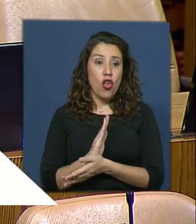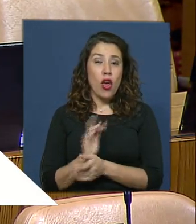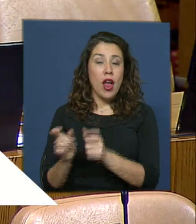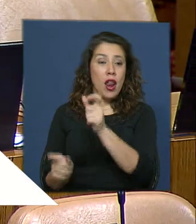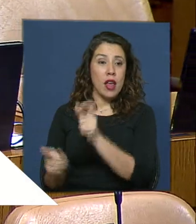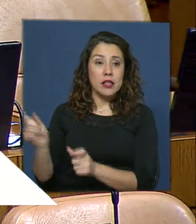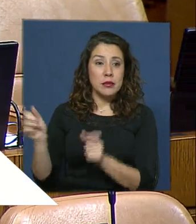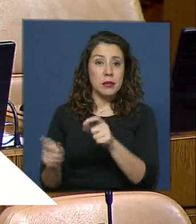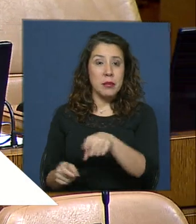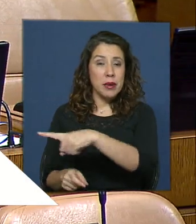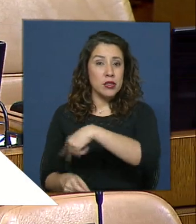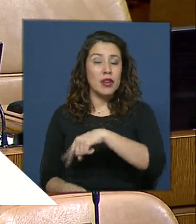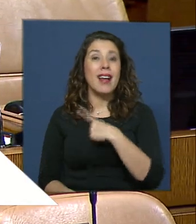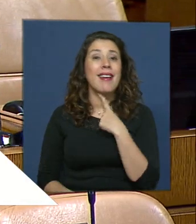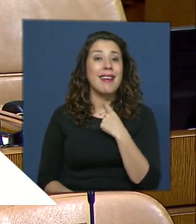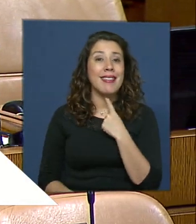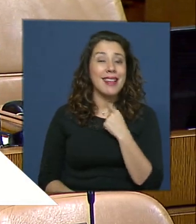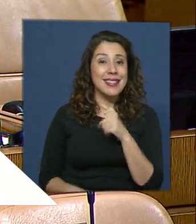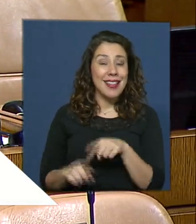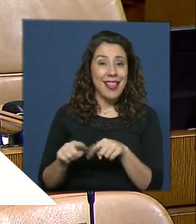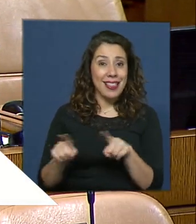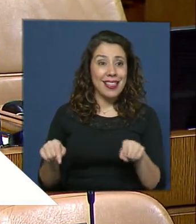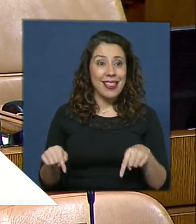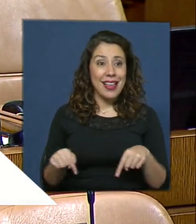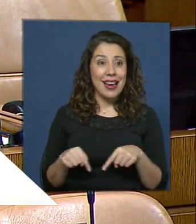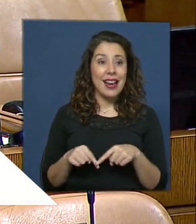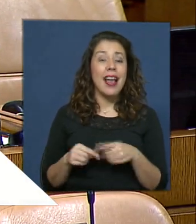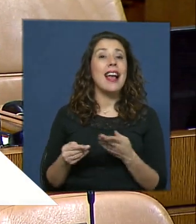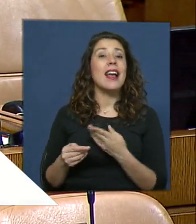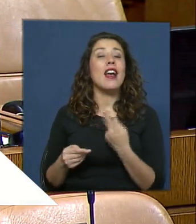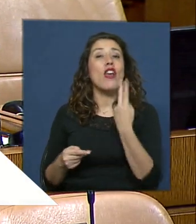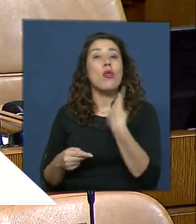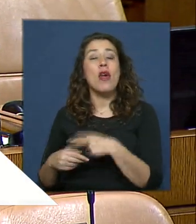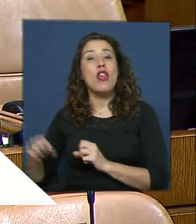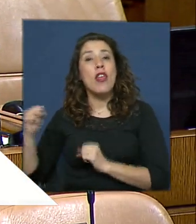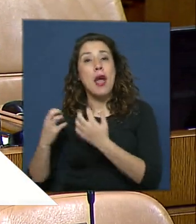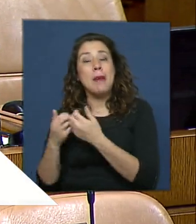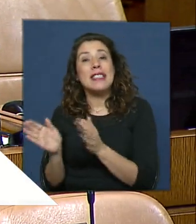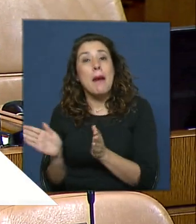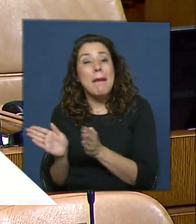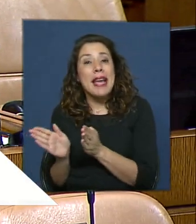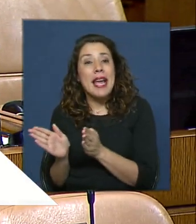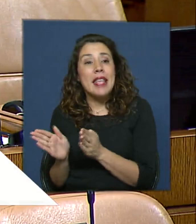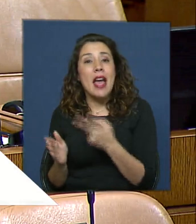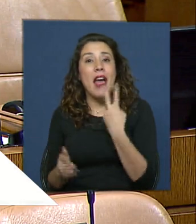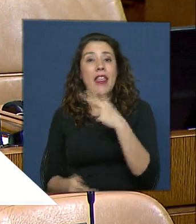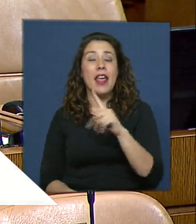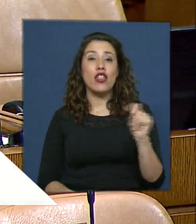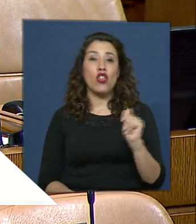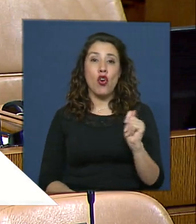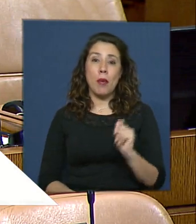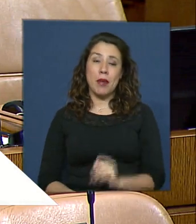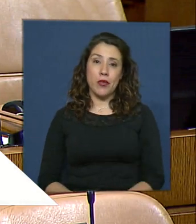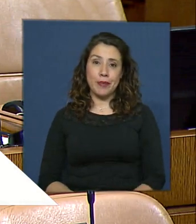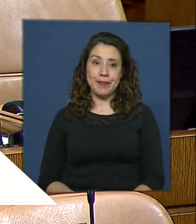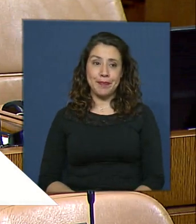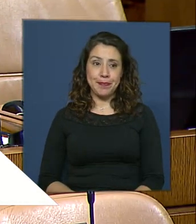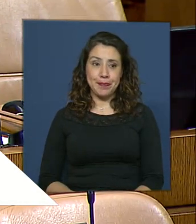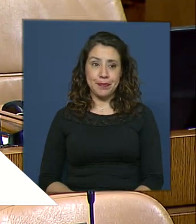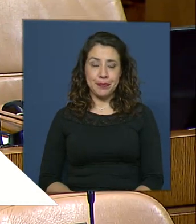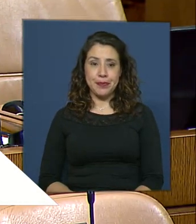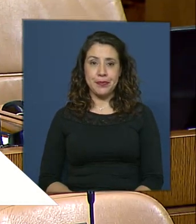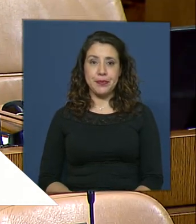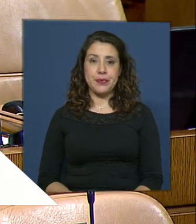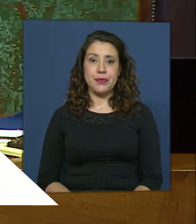están interesados en estos terrenos son microempresarios de la ciudad de Tocopilla. He dicho, señor presidente, muchas